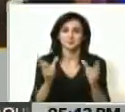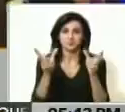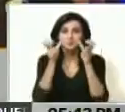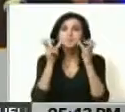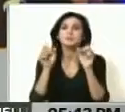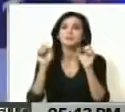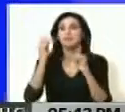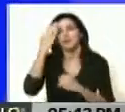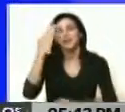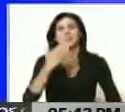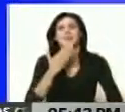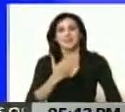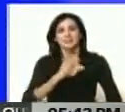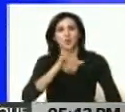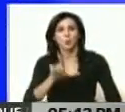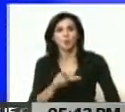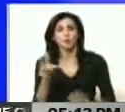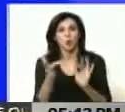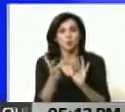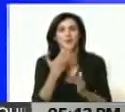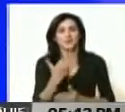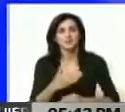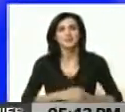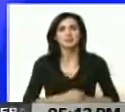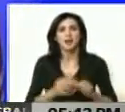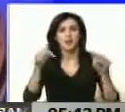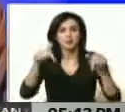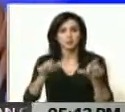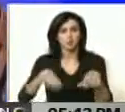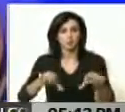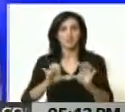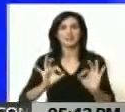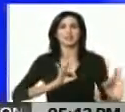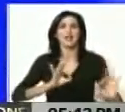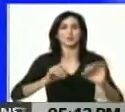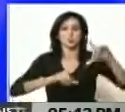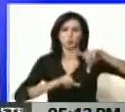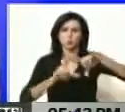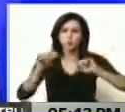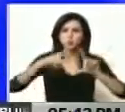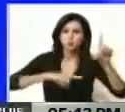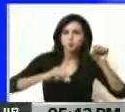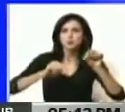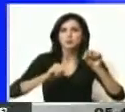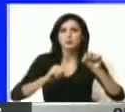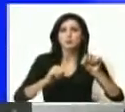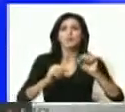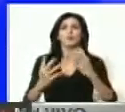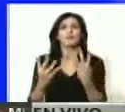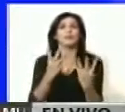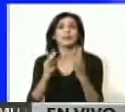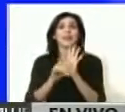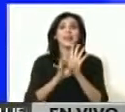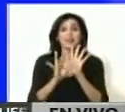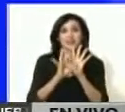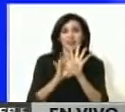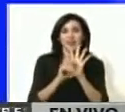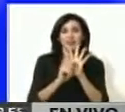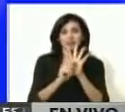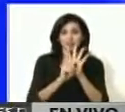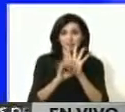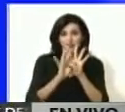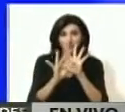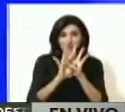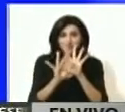Gracias, Julio, por el contacto. Nos encontramos desde las instalaciones del Teresa Carreño aquí en la FITBEM 2016. Feria